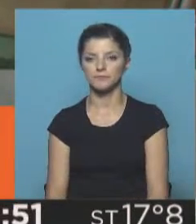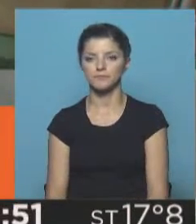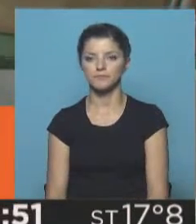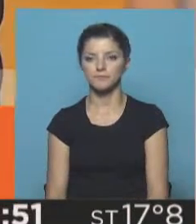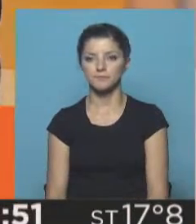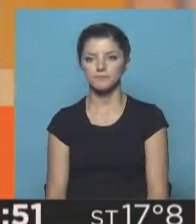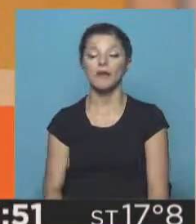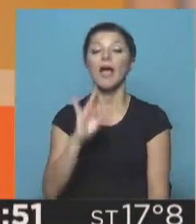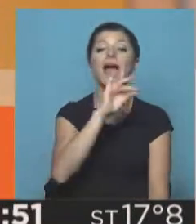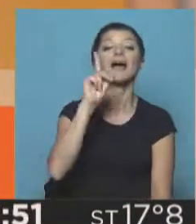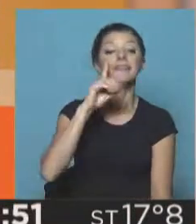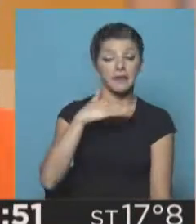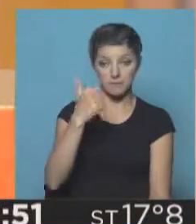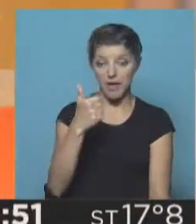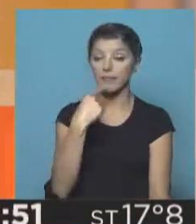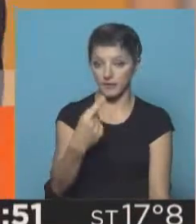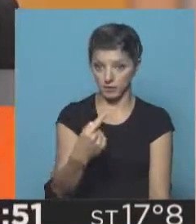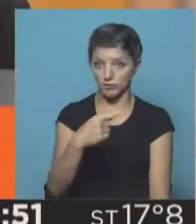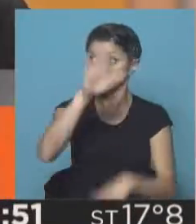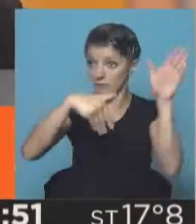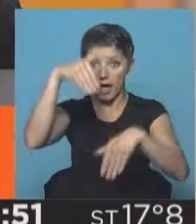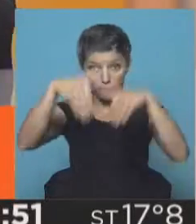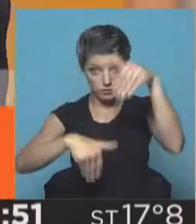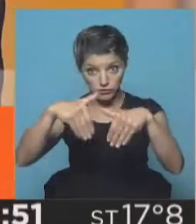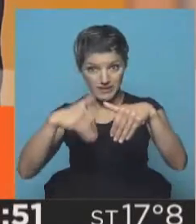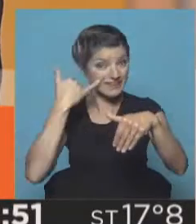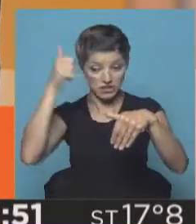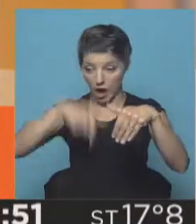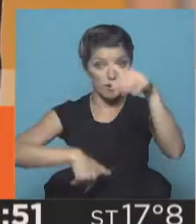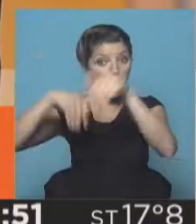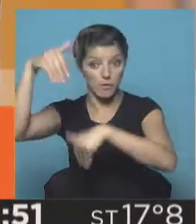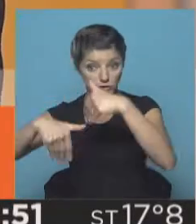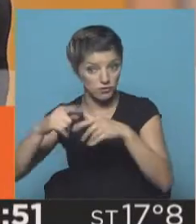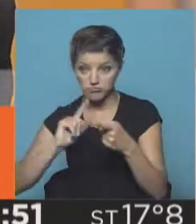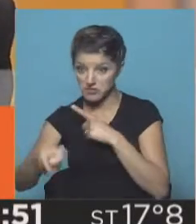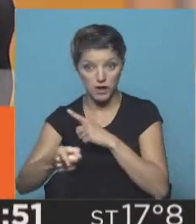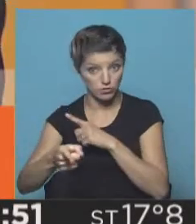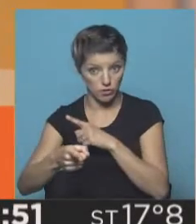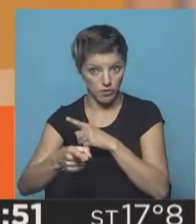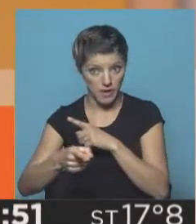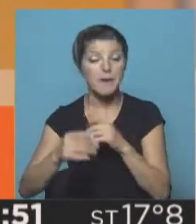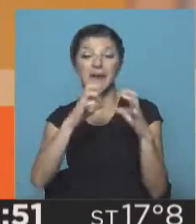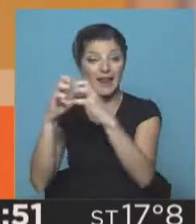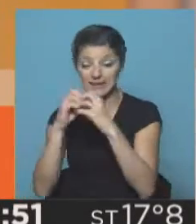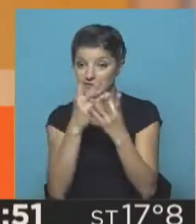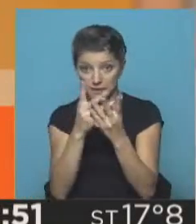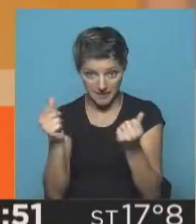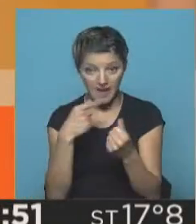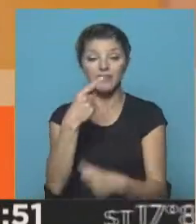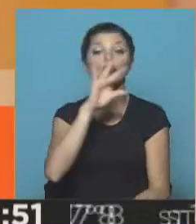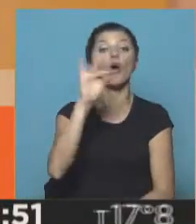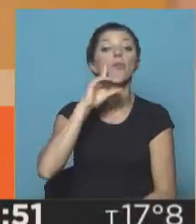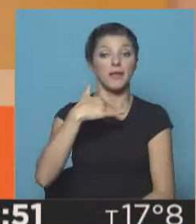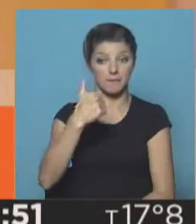que hizo Dilma antes de irse fue convocar un plebiscito y adelantar las elecciones como una manera democrática de destrabar la crisis brasilera, cosa que las élites brasileñas